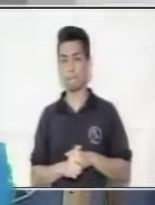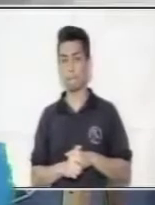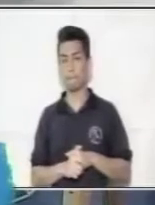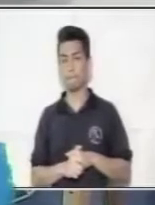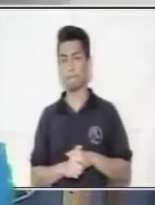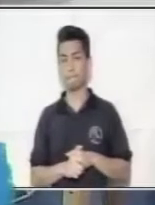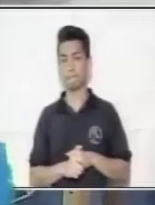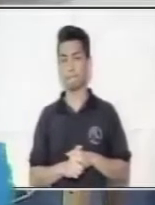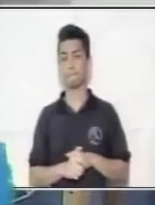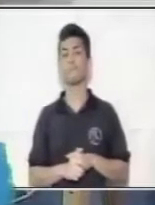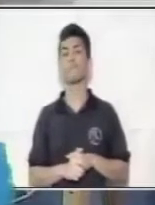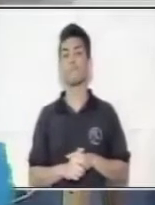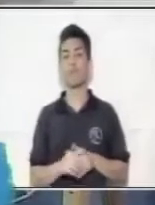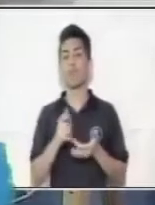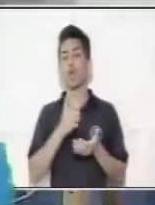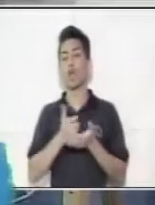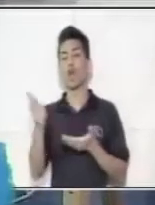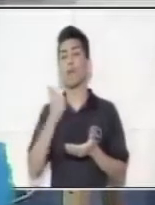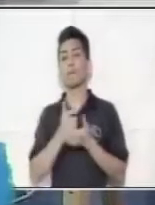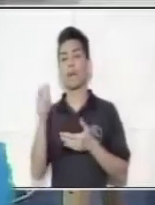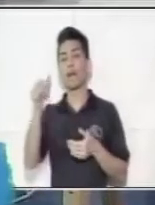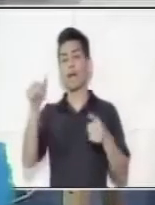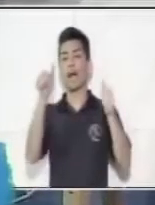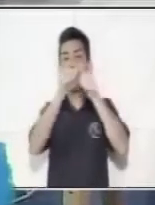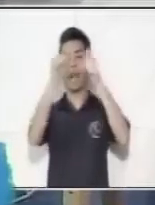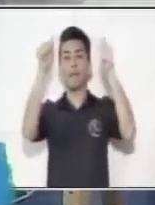compran en los almacenes.